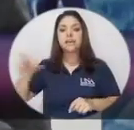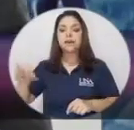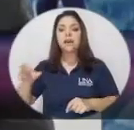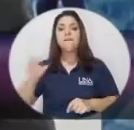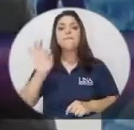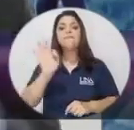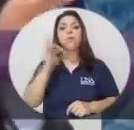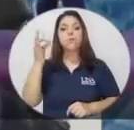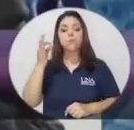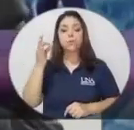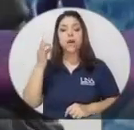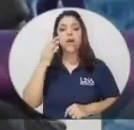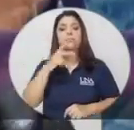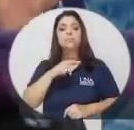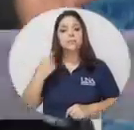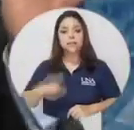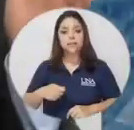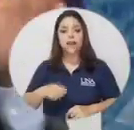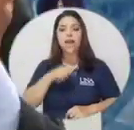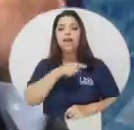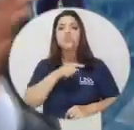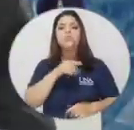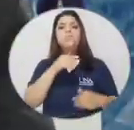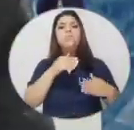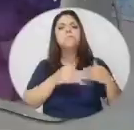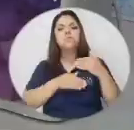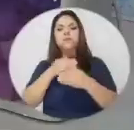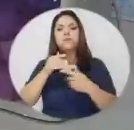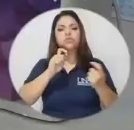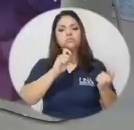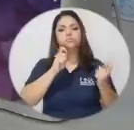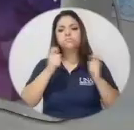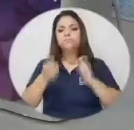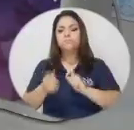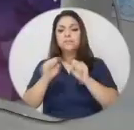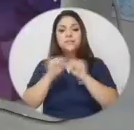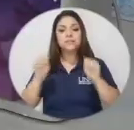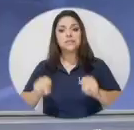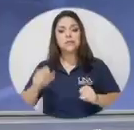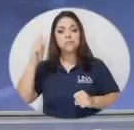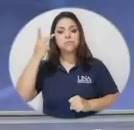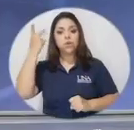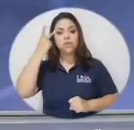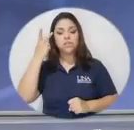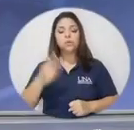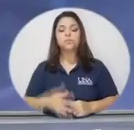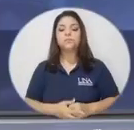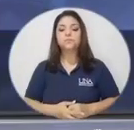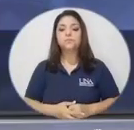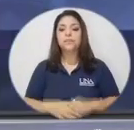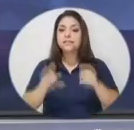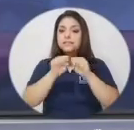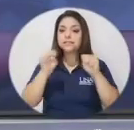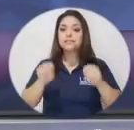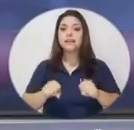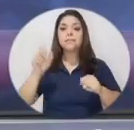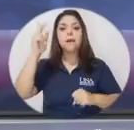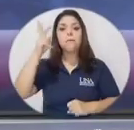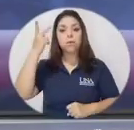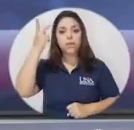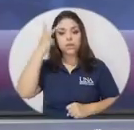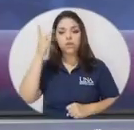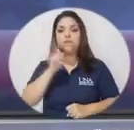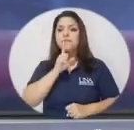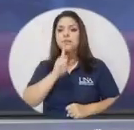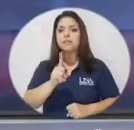que vaya a votar. Son procesos de evolución de los sistemas políticos. Un sistema político que se ha caracterizado por un